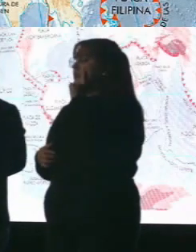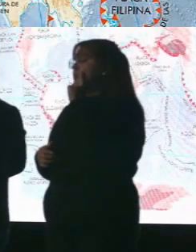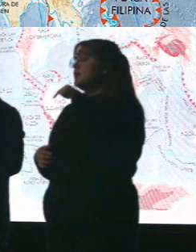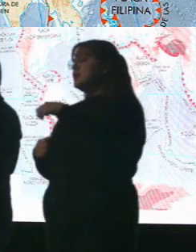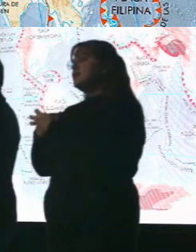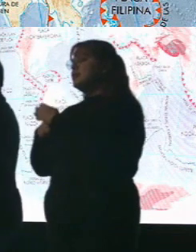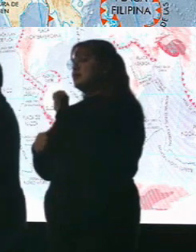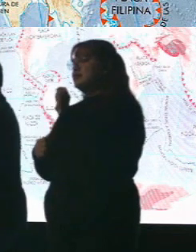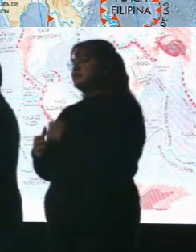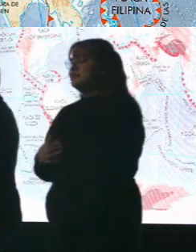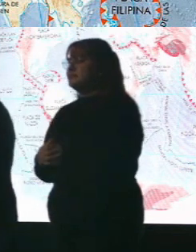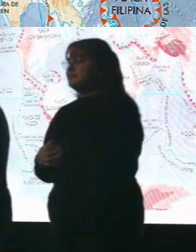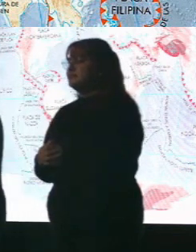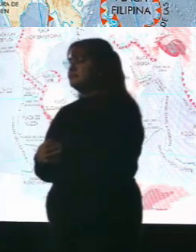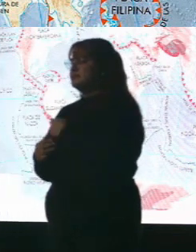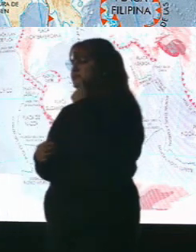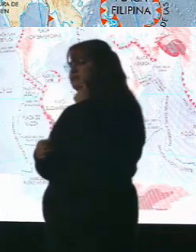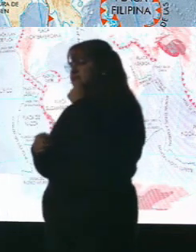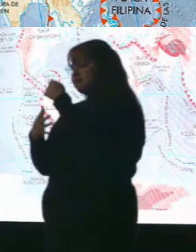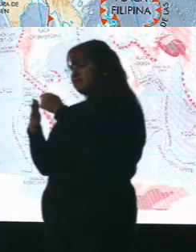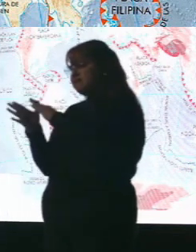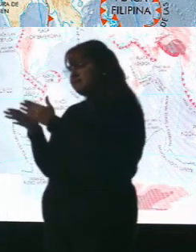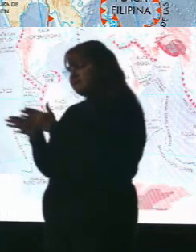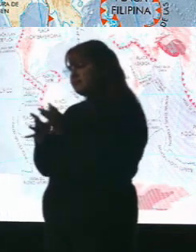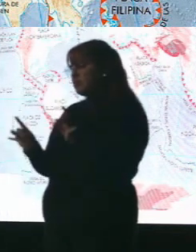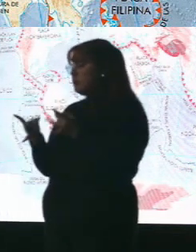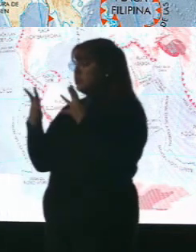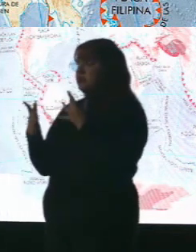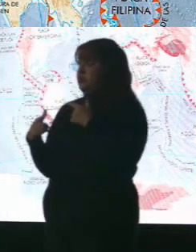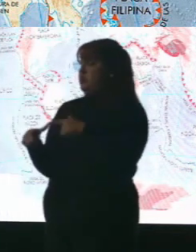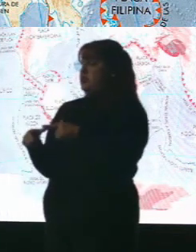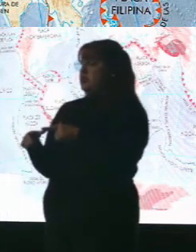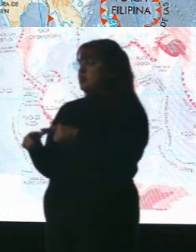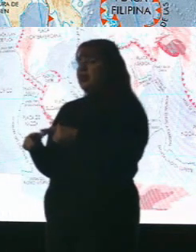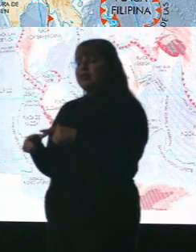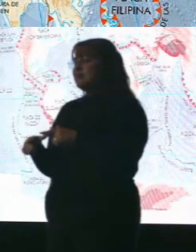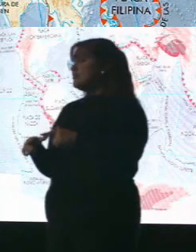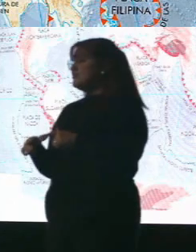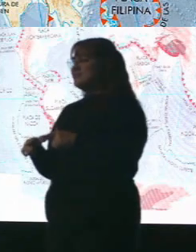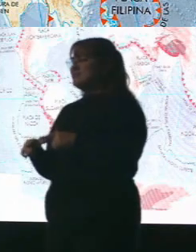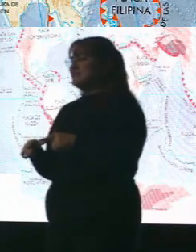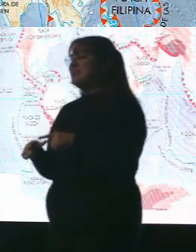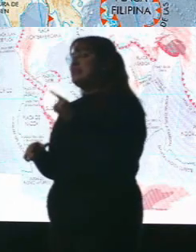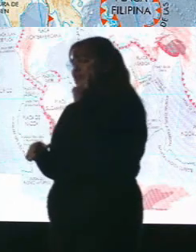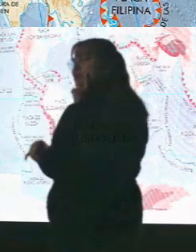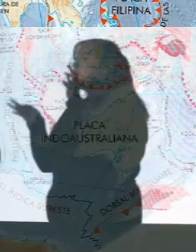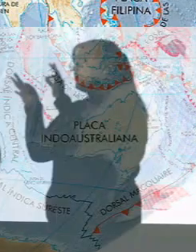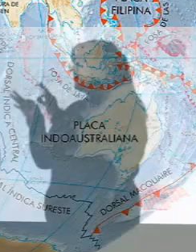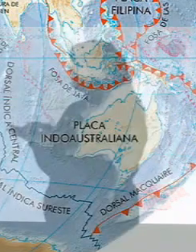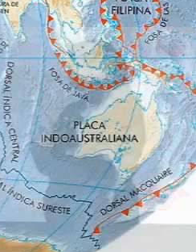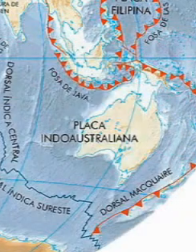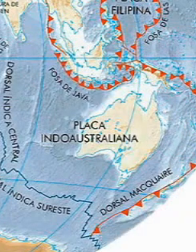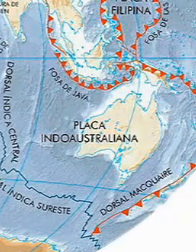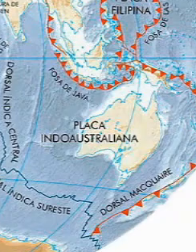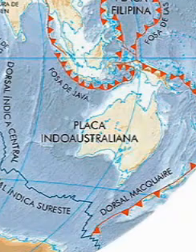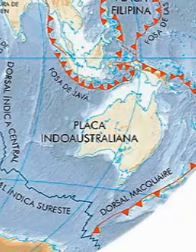Pero esa configuración no es suerte. Esa configuración tiene una explicación. Y esa